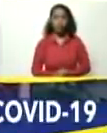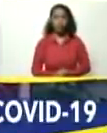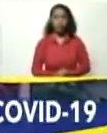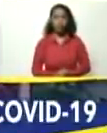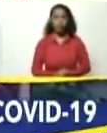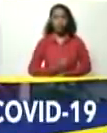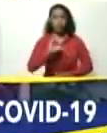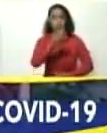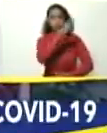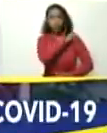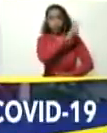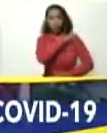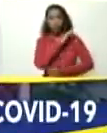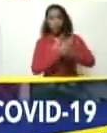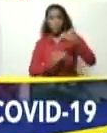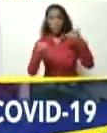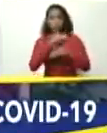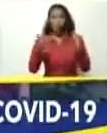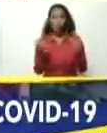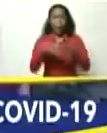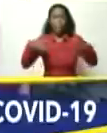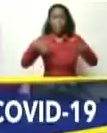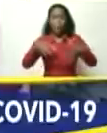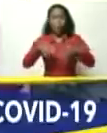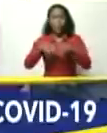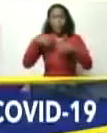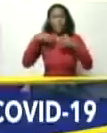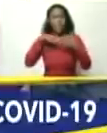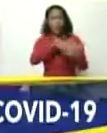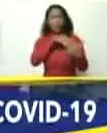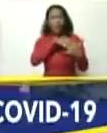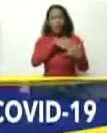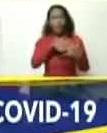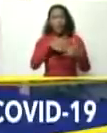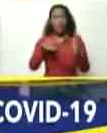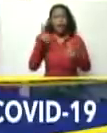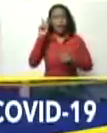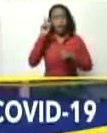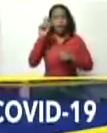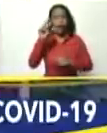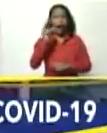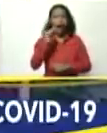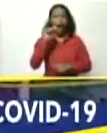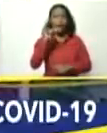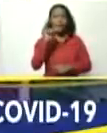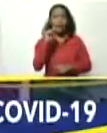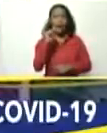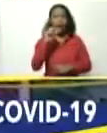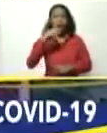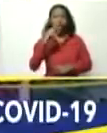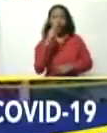Coronela ascendida en el campo de batalla de Ayacucho, victoriosa en Ayacucho.